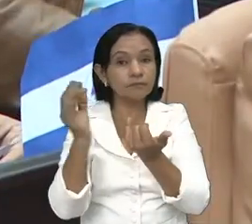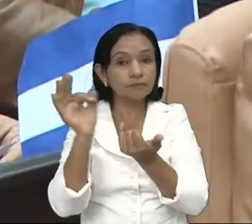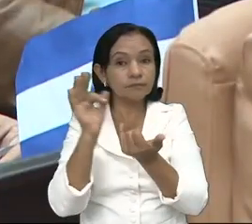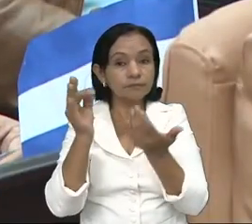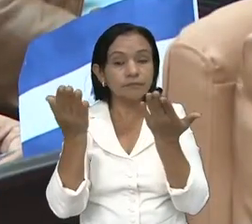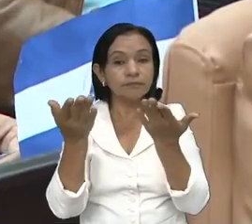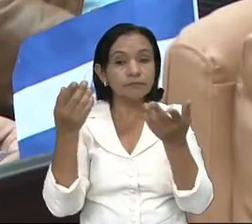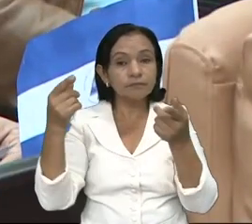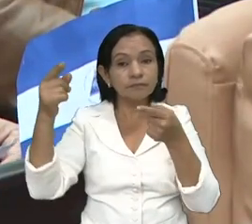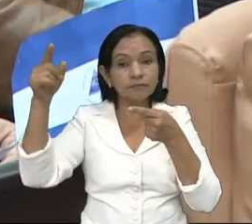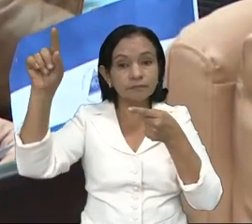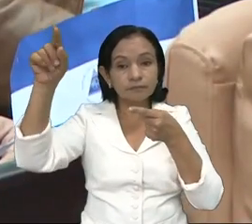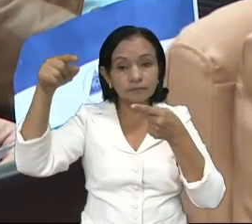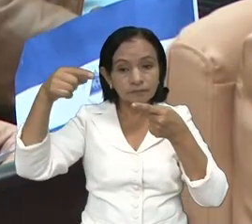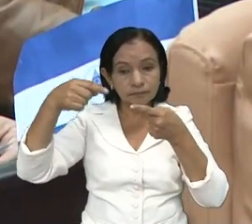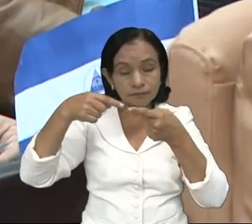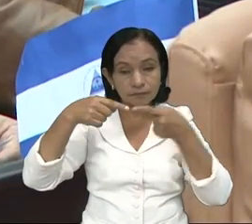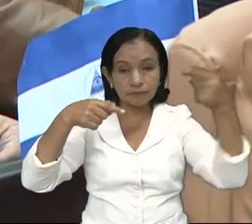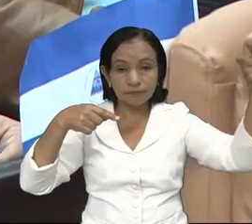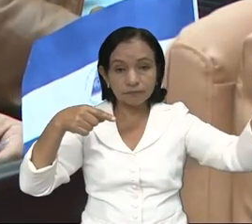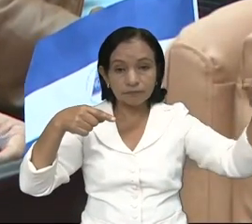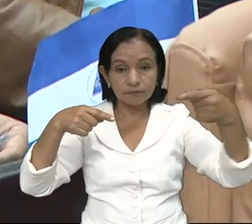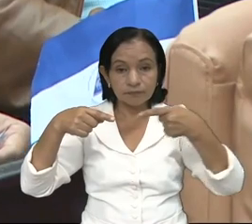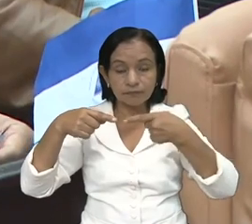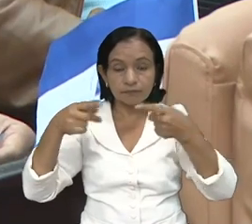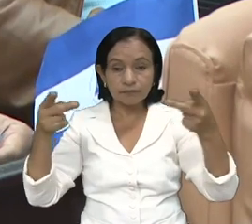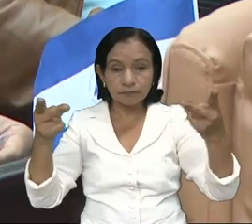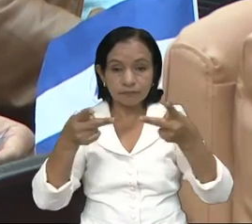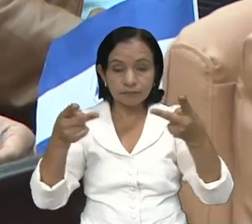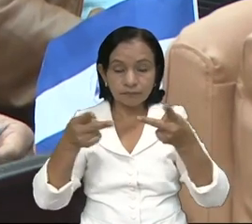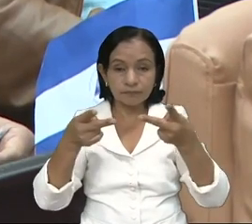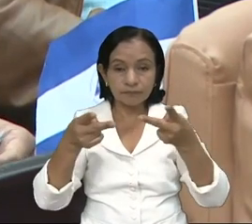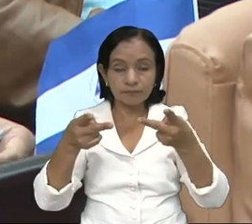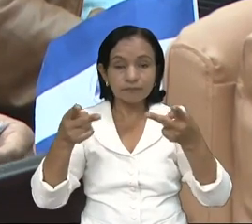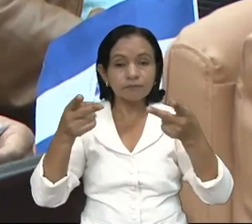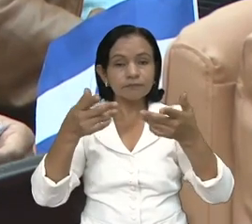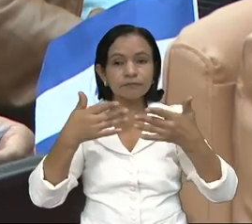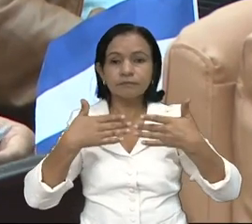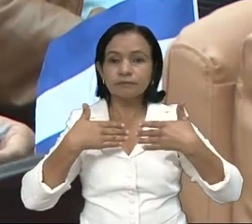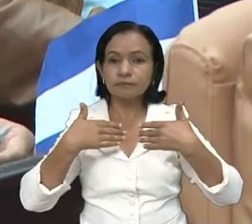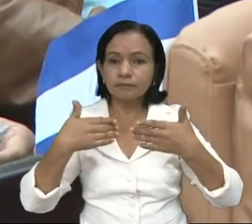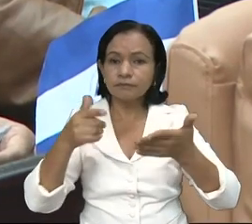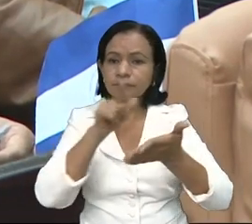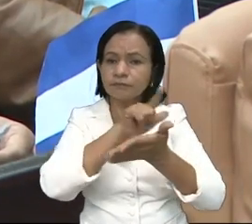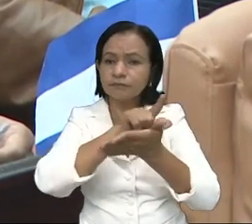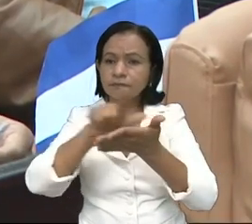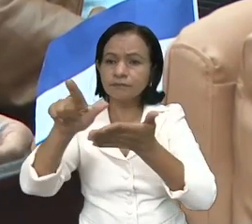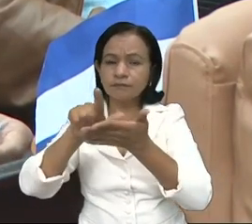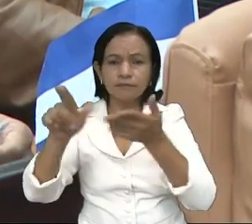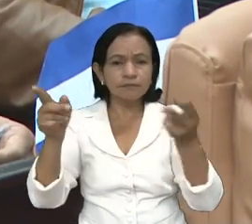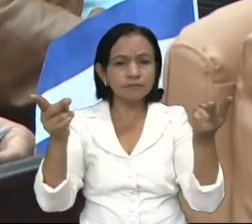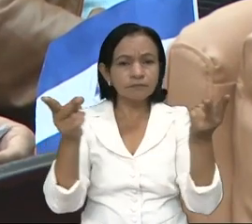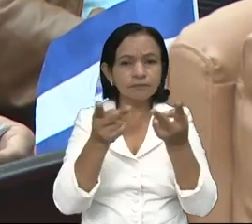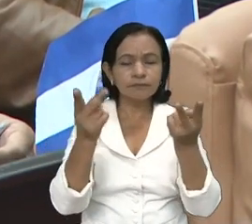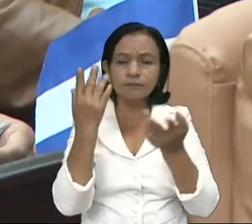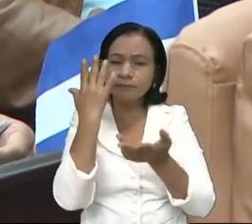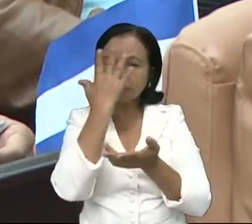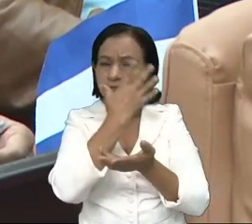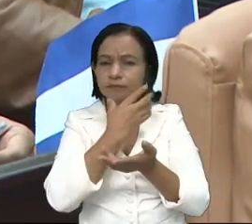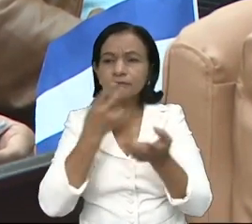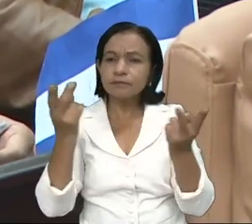la estrategia de vivir sano, vivir limpio, vivir